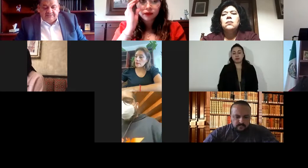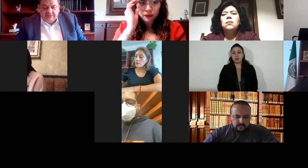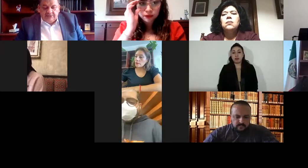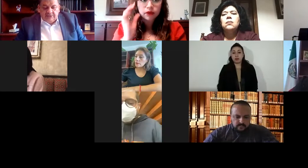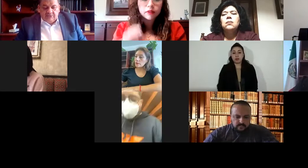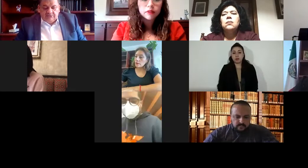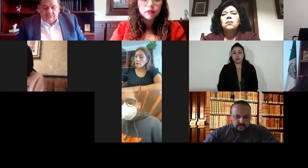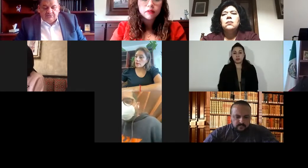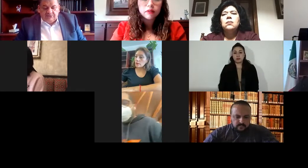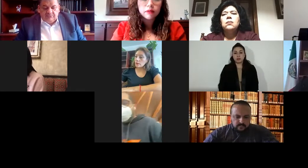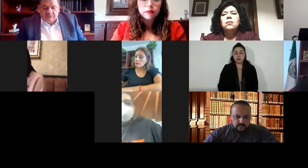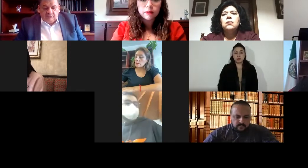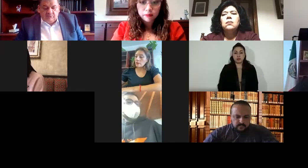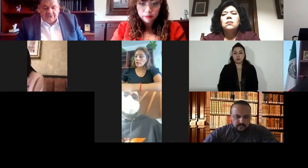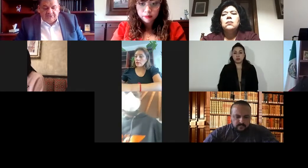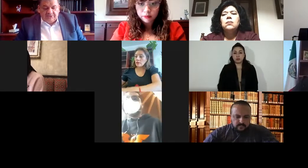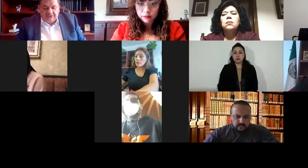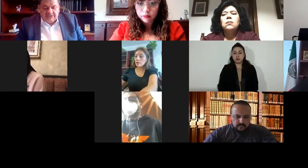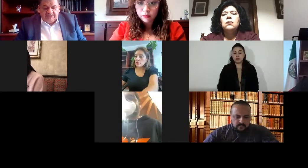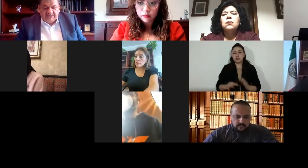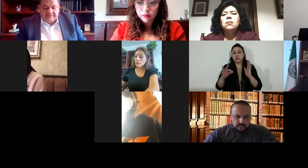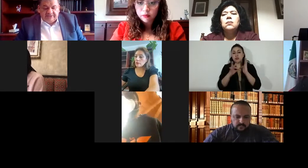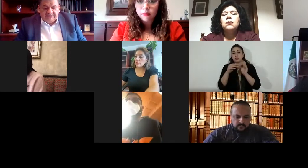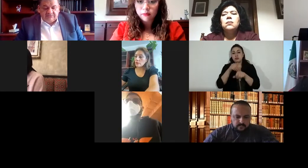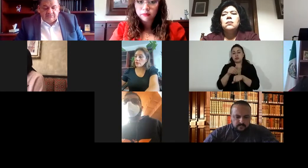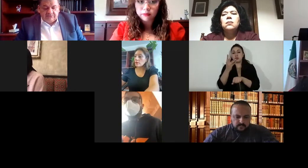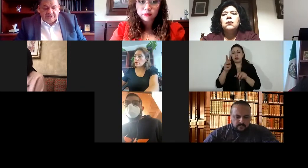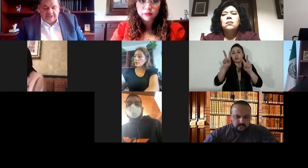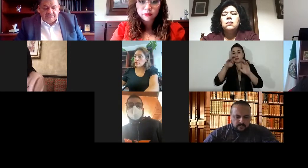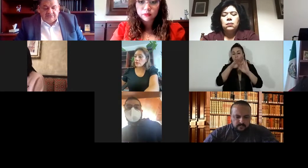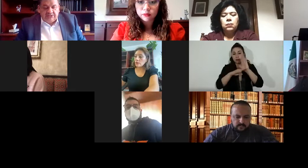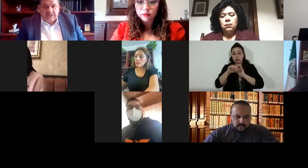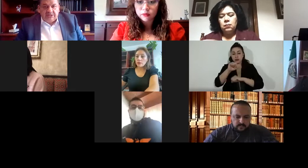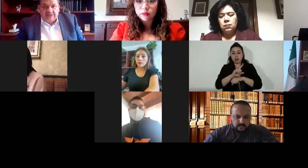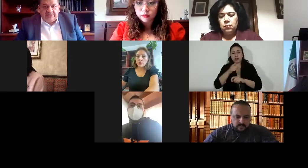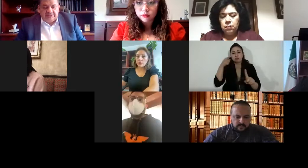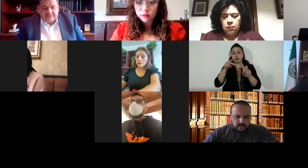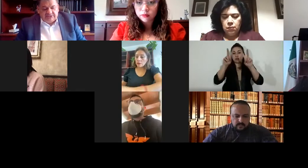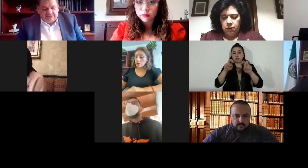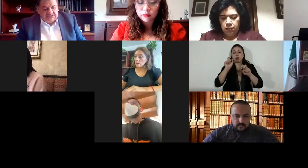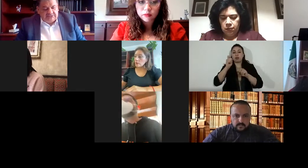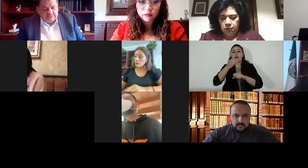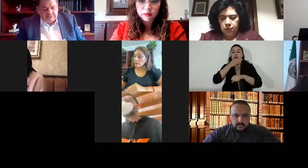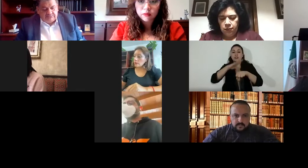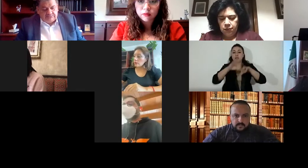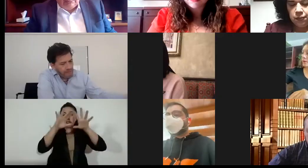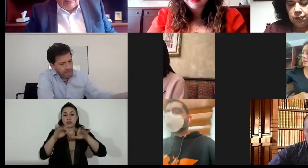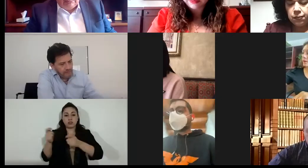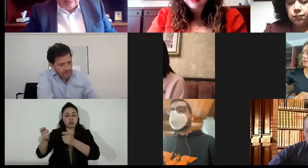secretaria. Continuamos con el punto 4 del orden del día referente a los comunicados que llegaron a esta presidencia.